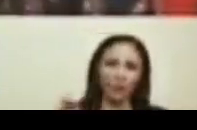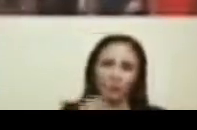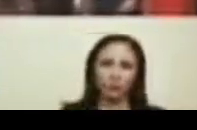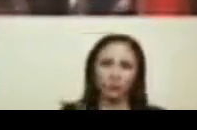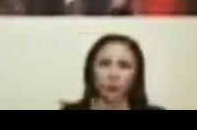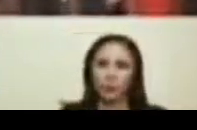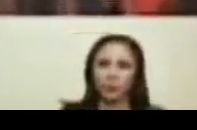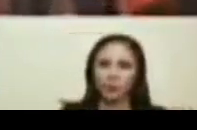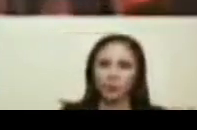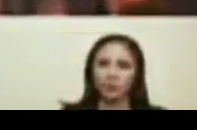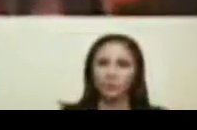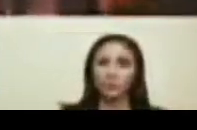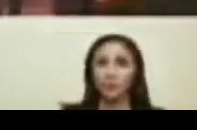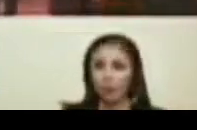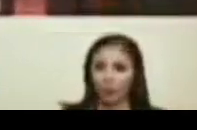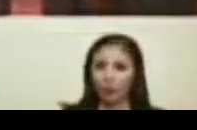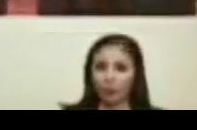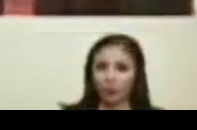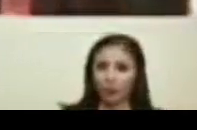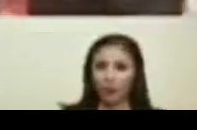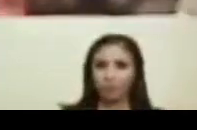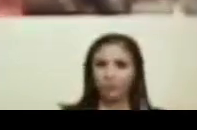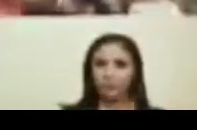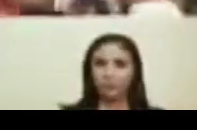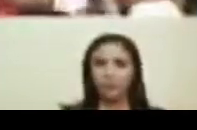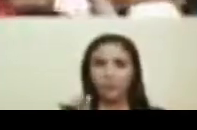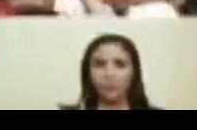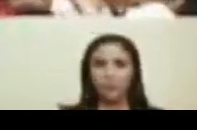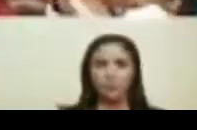ustedes quieren eso para venezuela